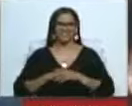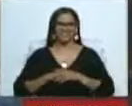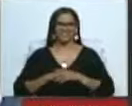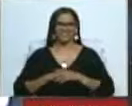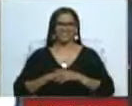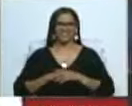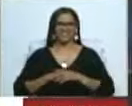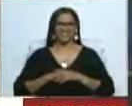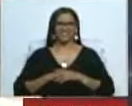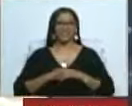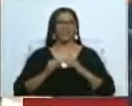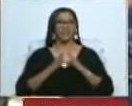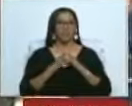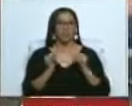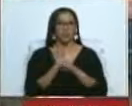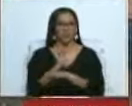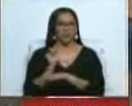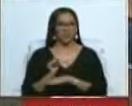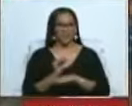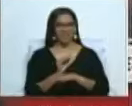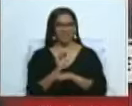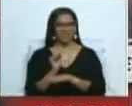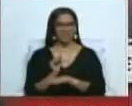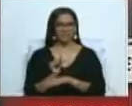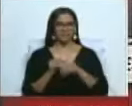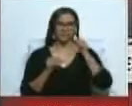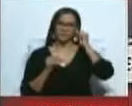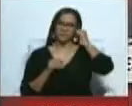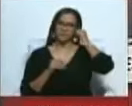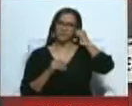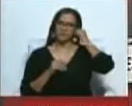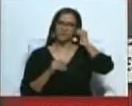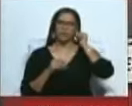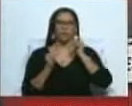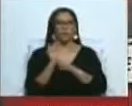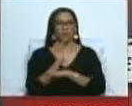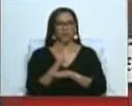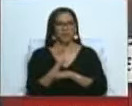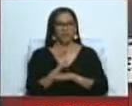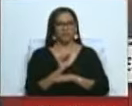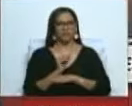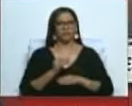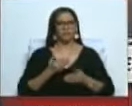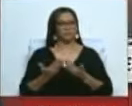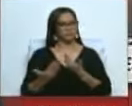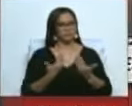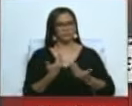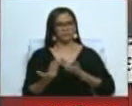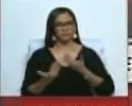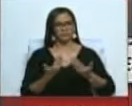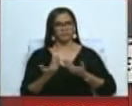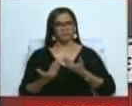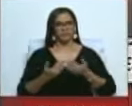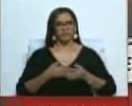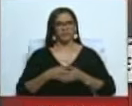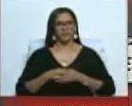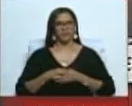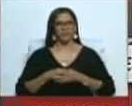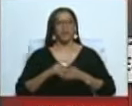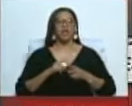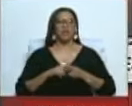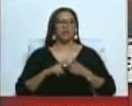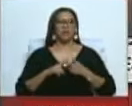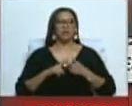y todos cuidándonos, entre cuidándonos, ¿verdad? Así cuidándonos. Es.